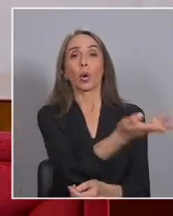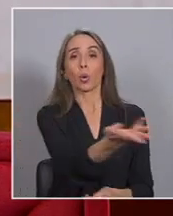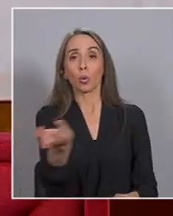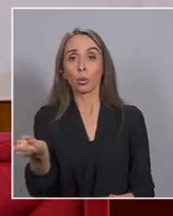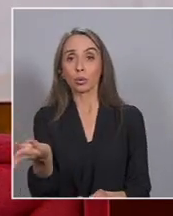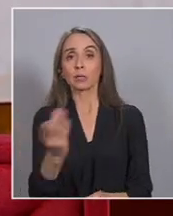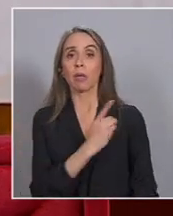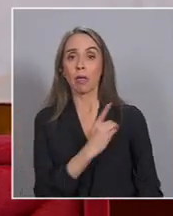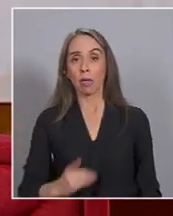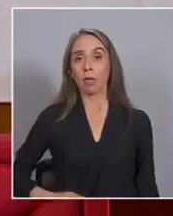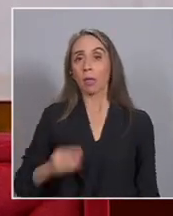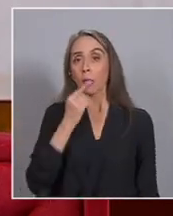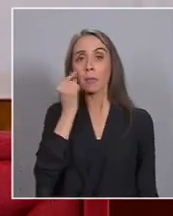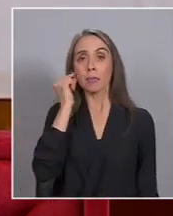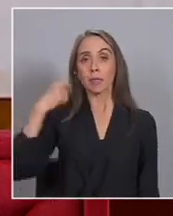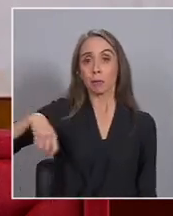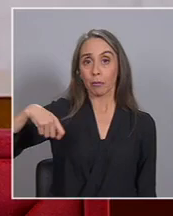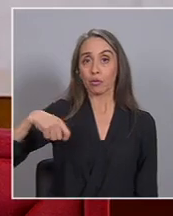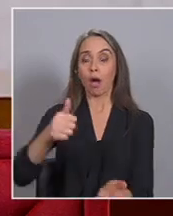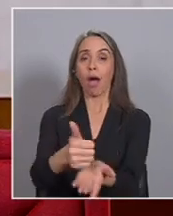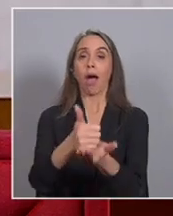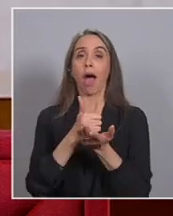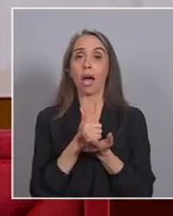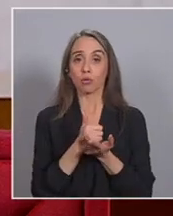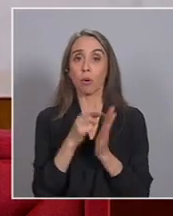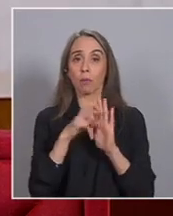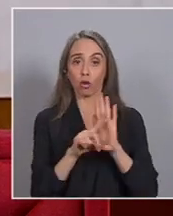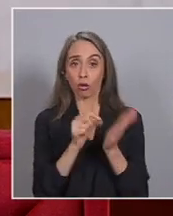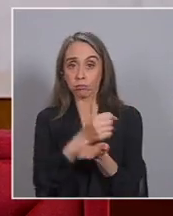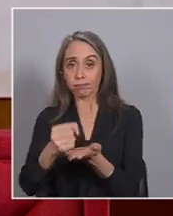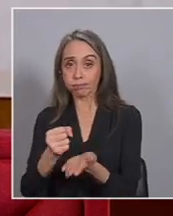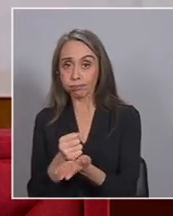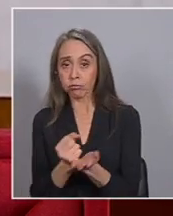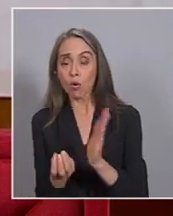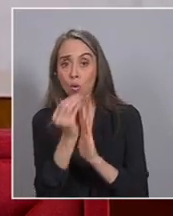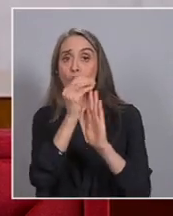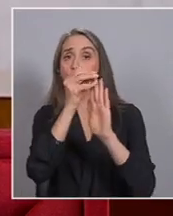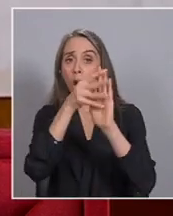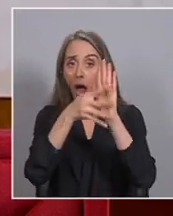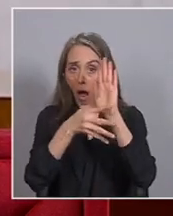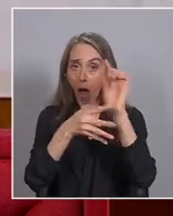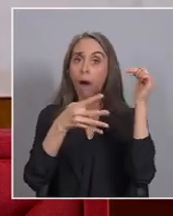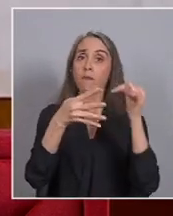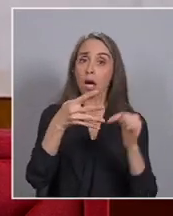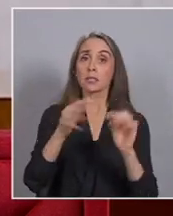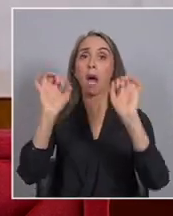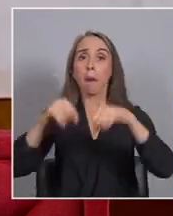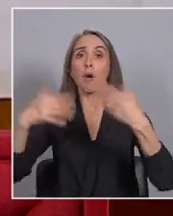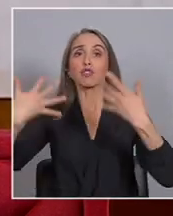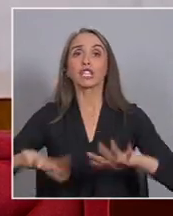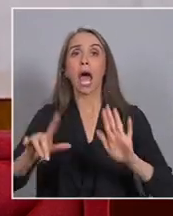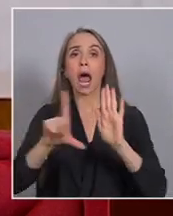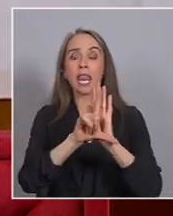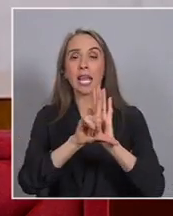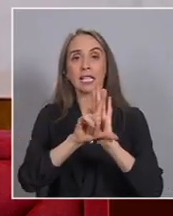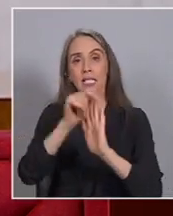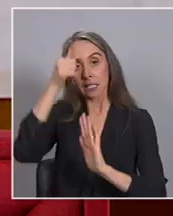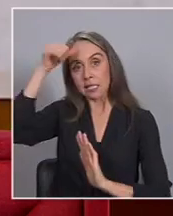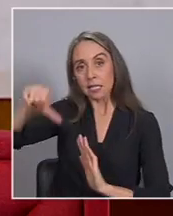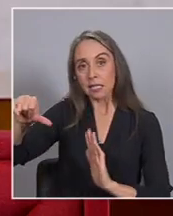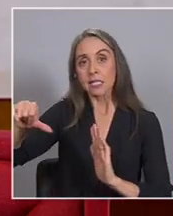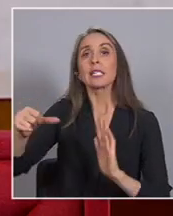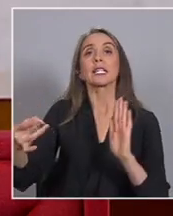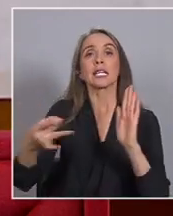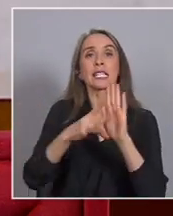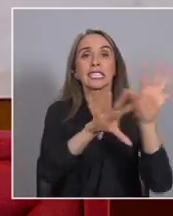ustedes, parlamentarios y parlamentarias, tuvimos avances significativos en el Congreso. Hemos aprobado leyes para agravar el delito de secuestro